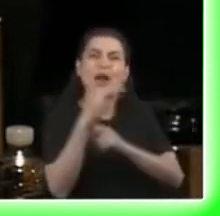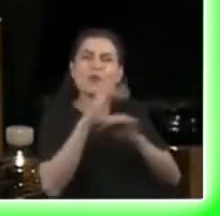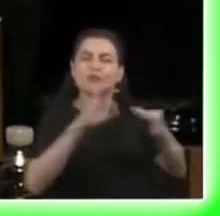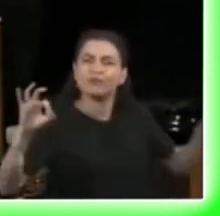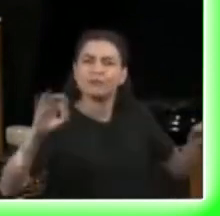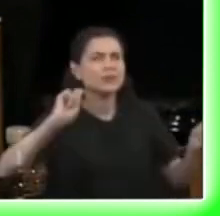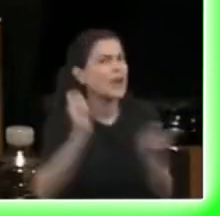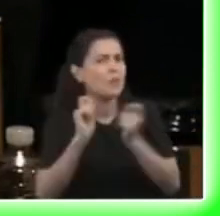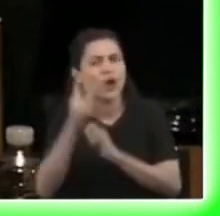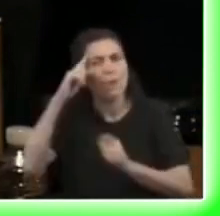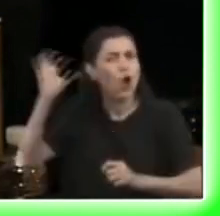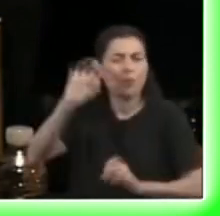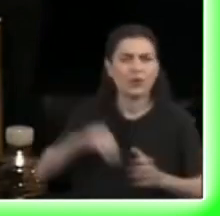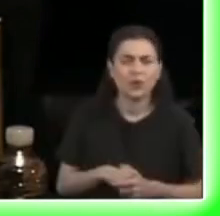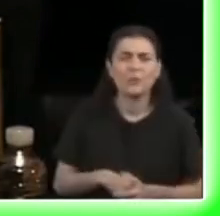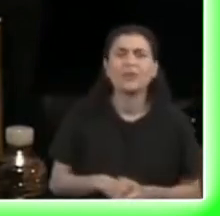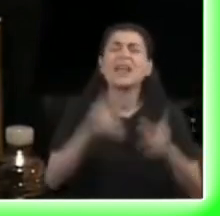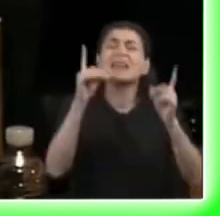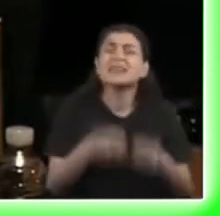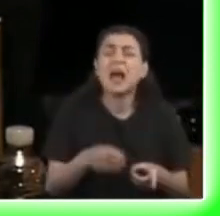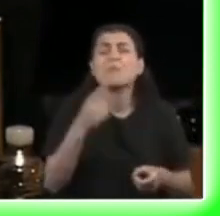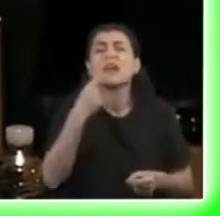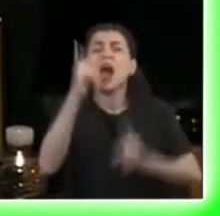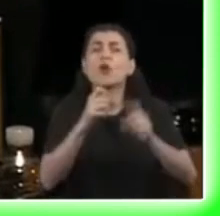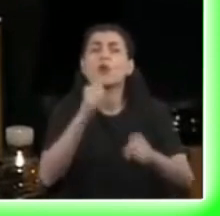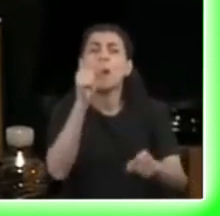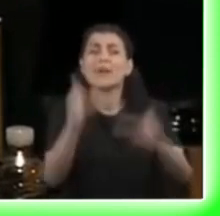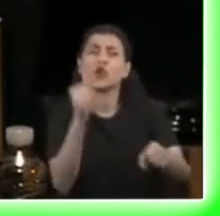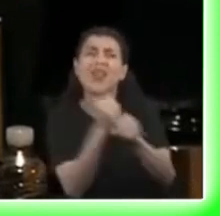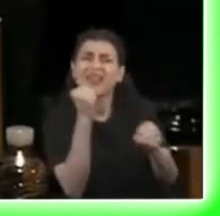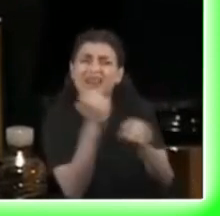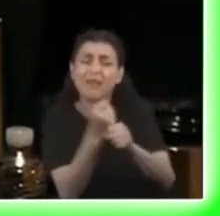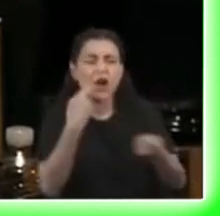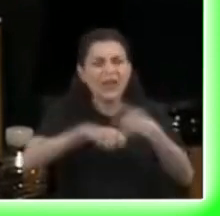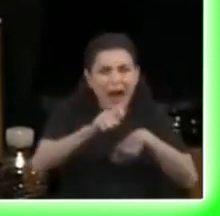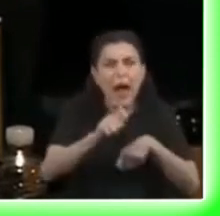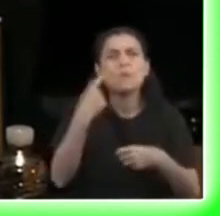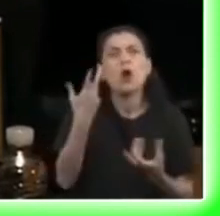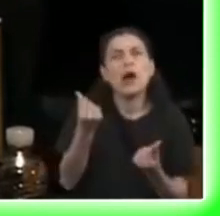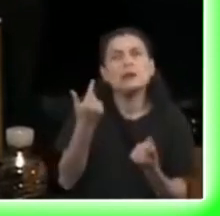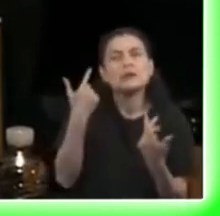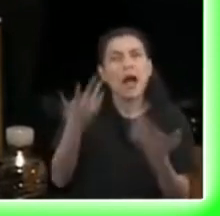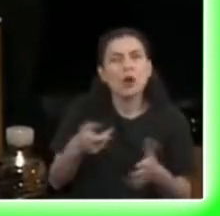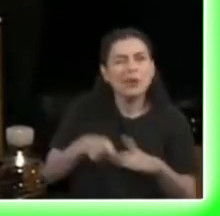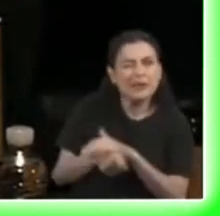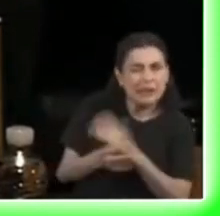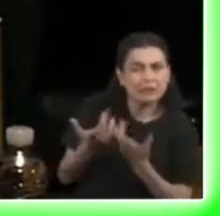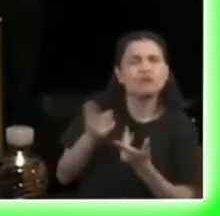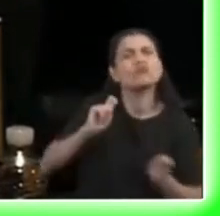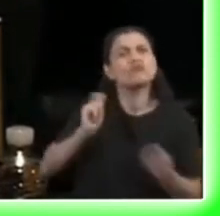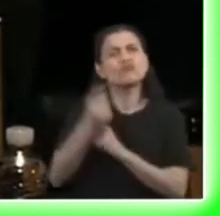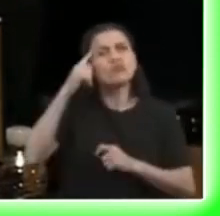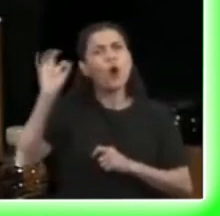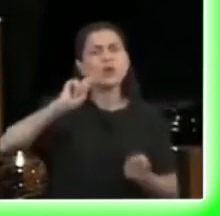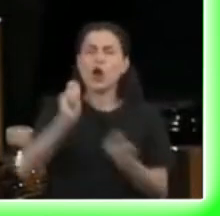que entregan a los trabajadores a cambio de prebendas, a los gerentes de la pobreza, quienes administran asistencia social de los más vulnerables y